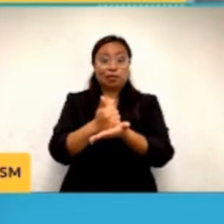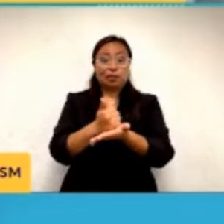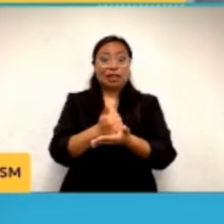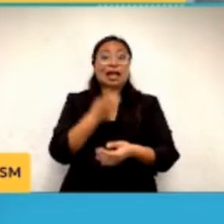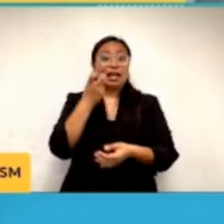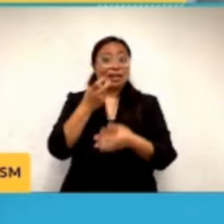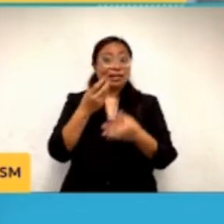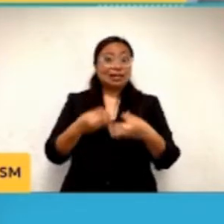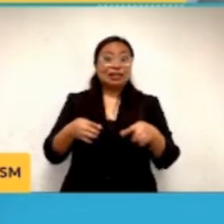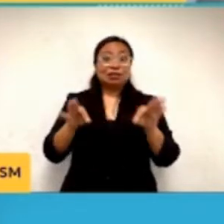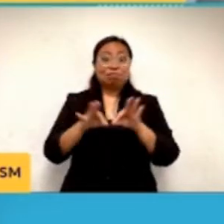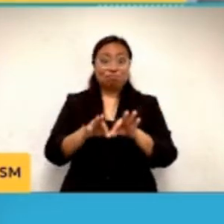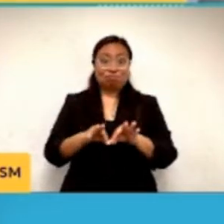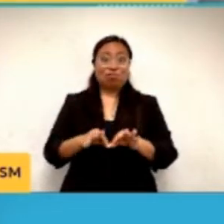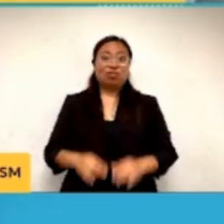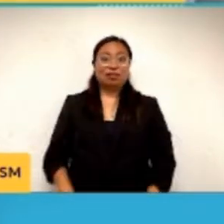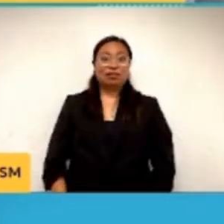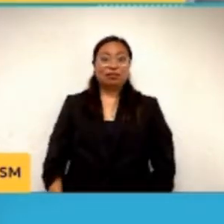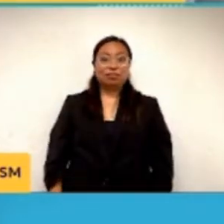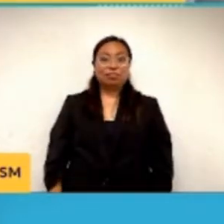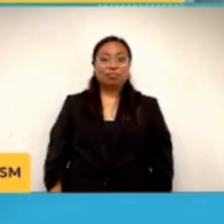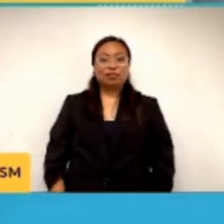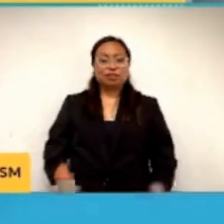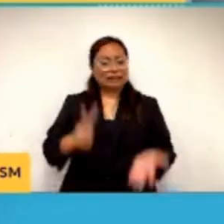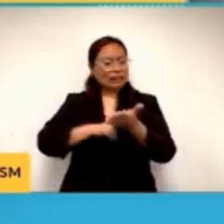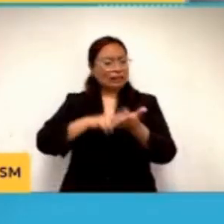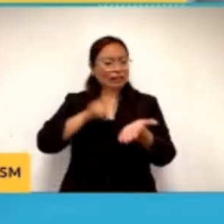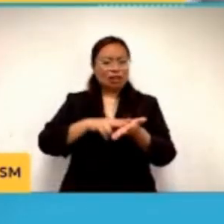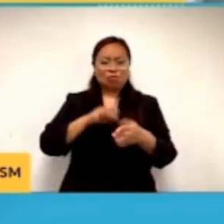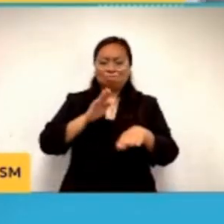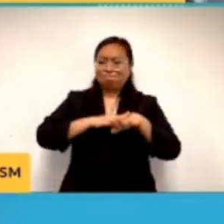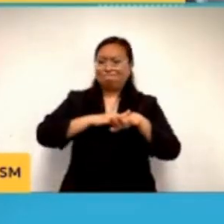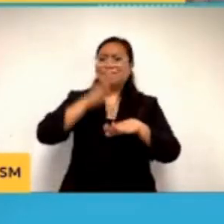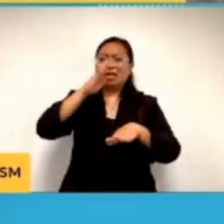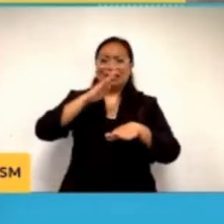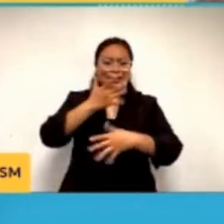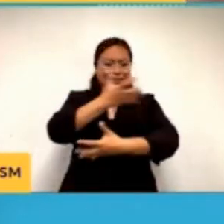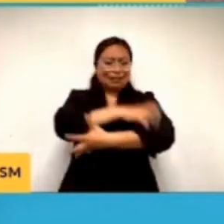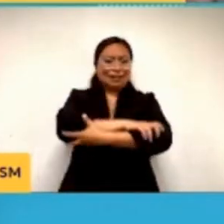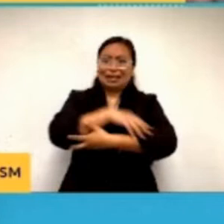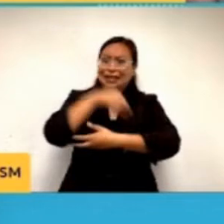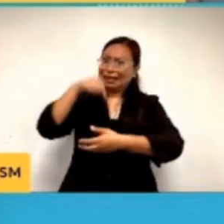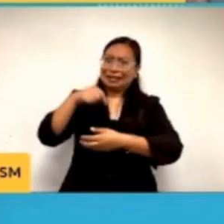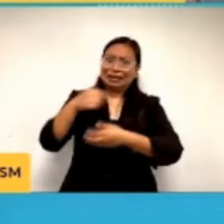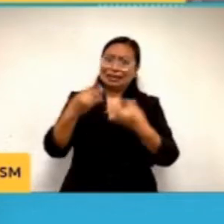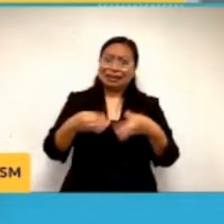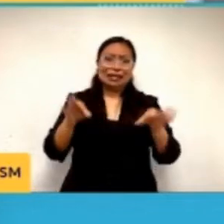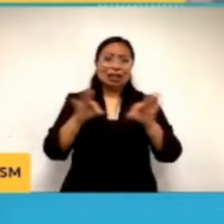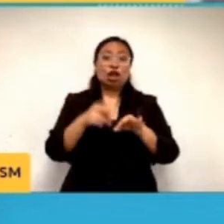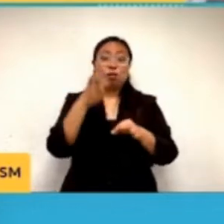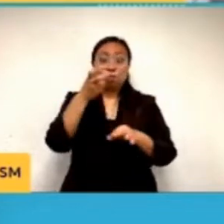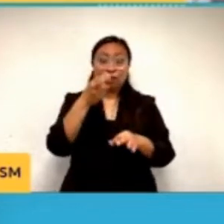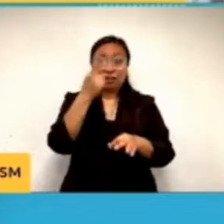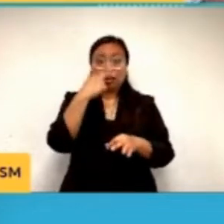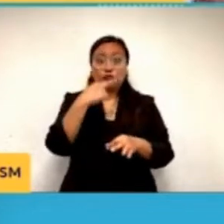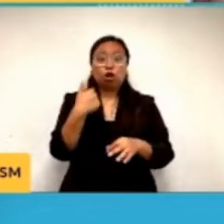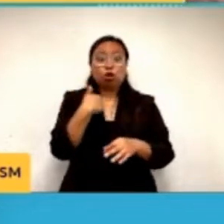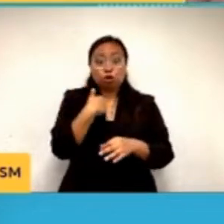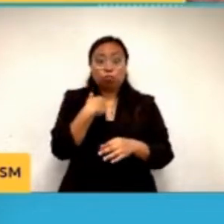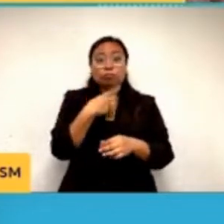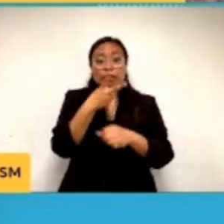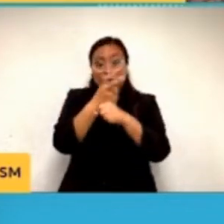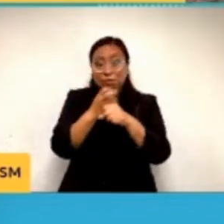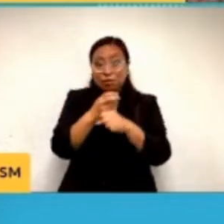uno de tus activos más valiosos. Es muy valioso para ti. Por eso te quiero invitar a que el 5% de tu